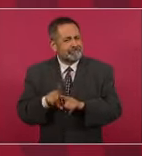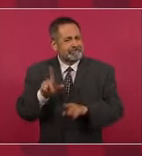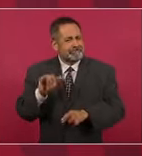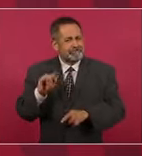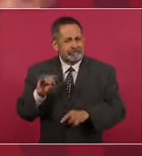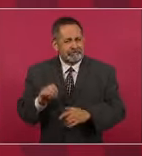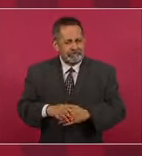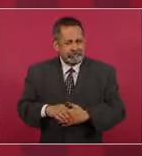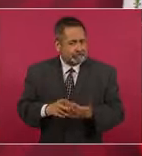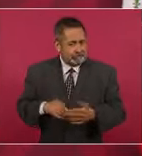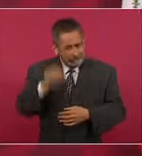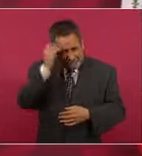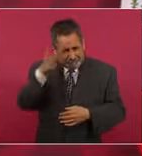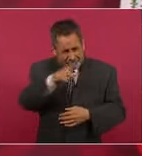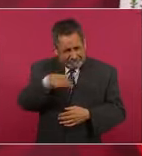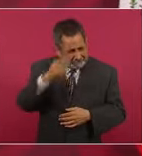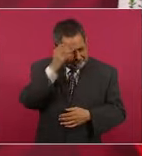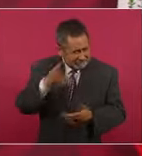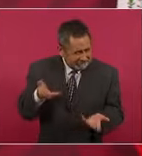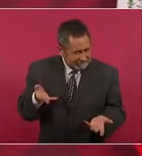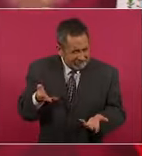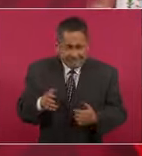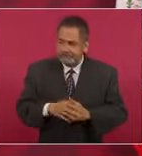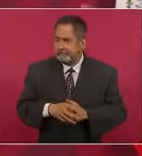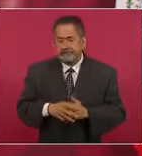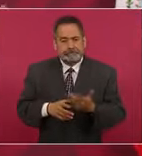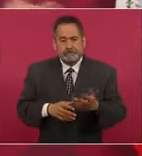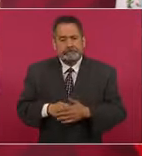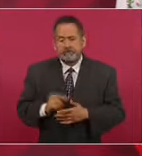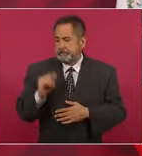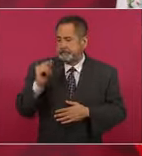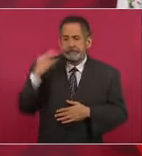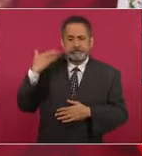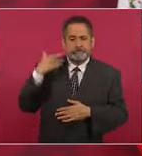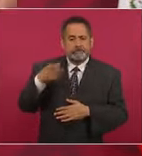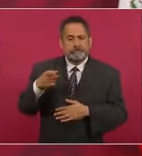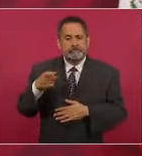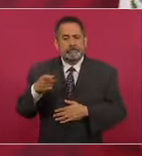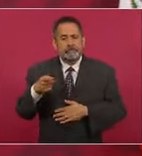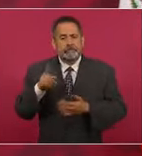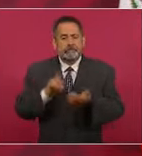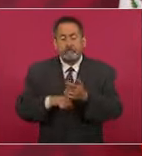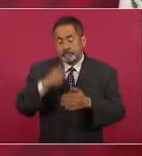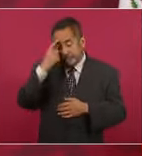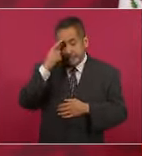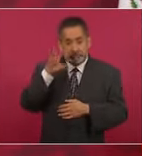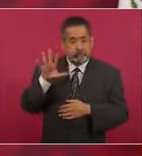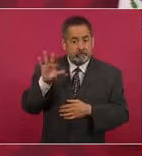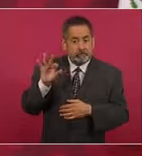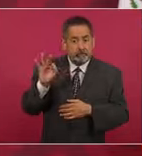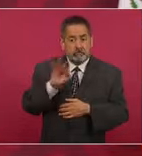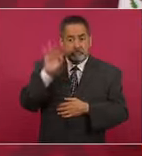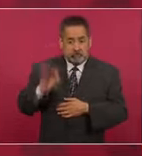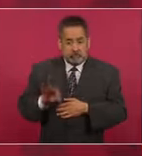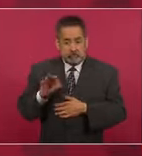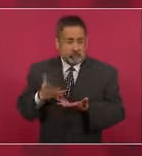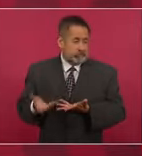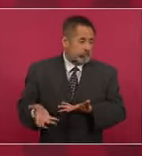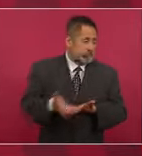¿O ya se olvidó? Hasta hace poco, hasta el 40% del presupuesto